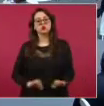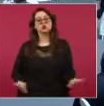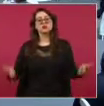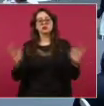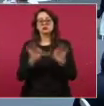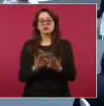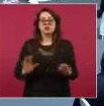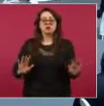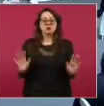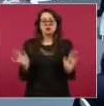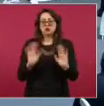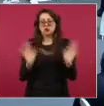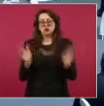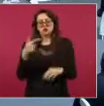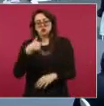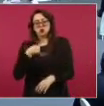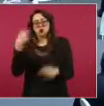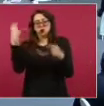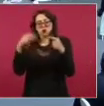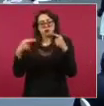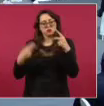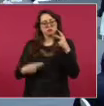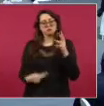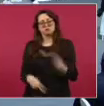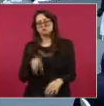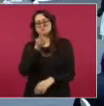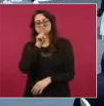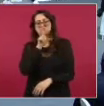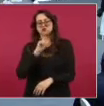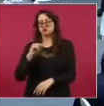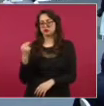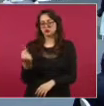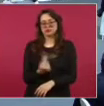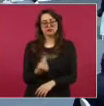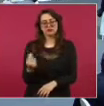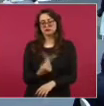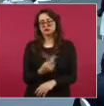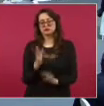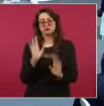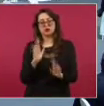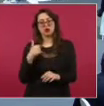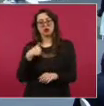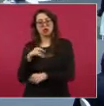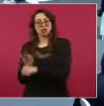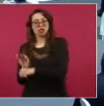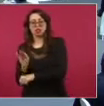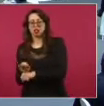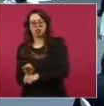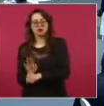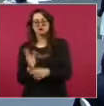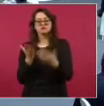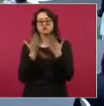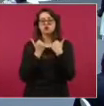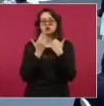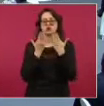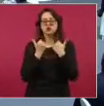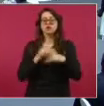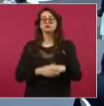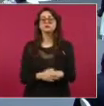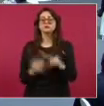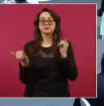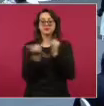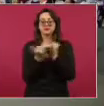pensar que estoy sesgado hacia algún lado. Saludo, por supuesto, también al director del Centro Federal de